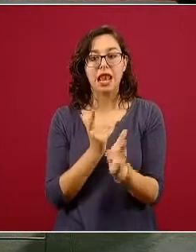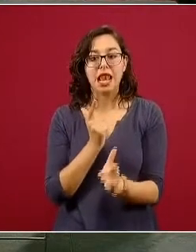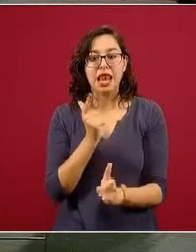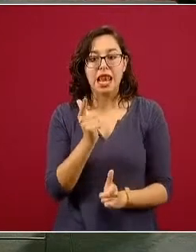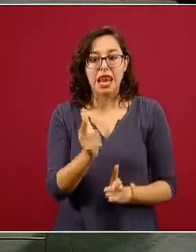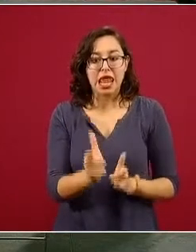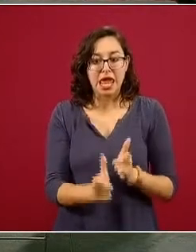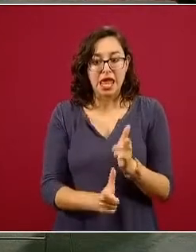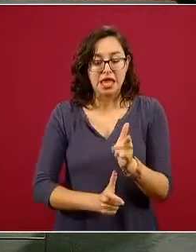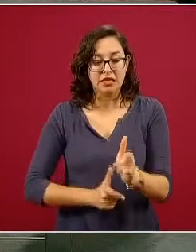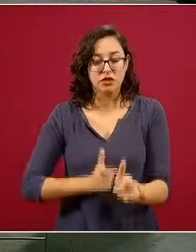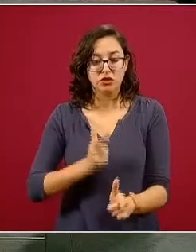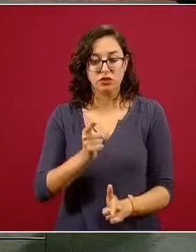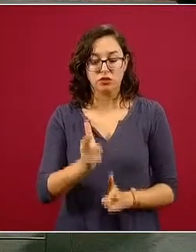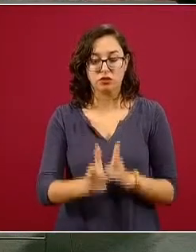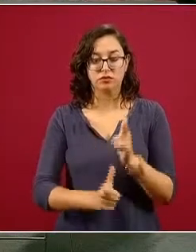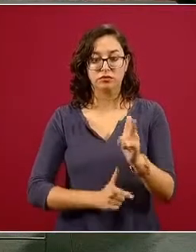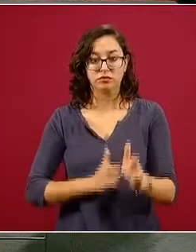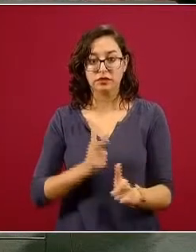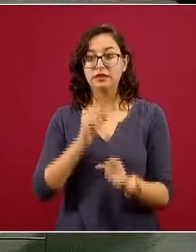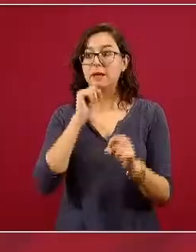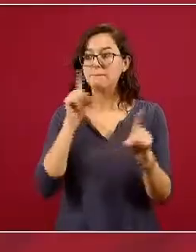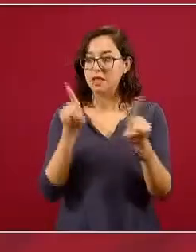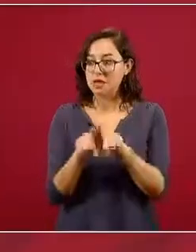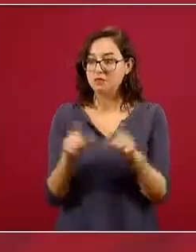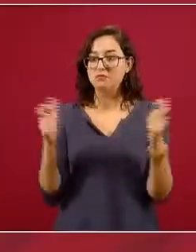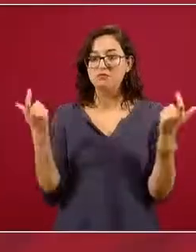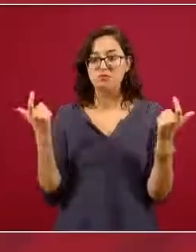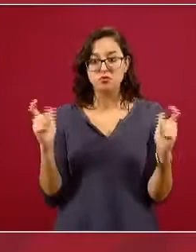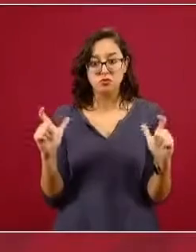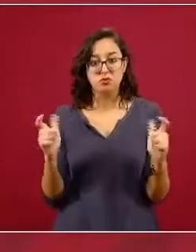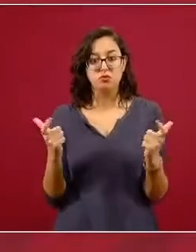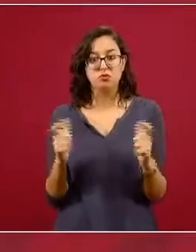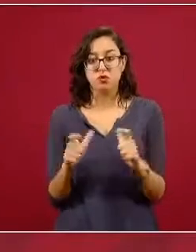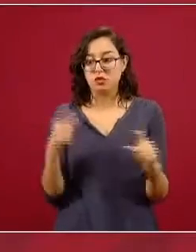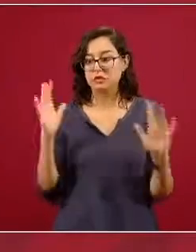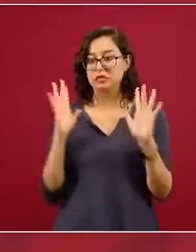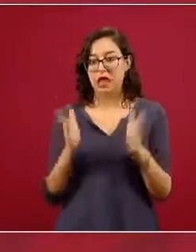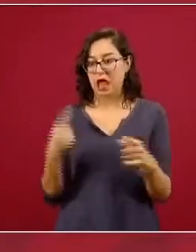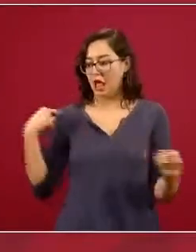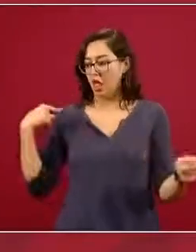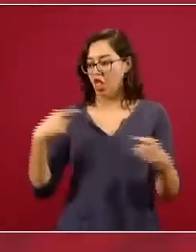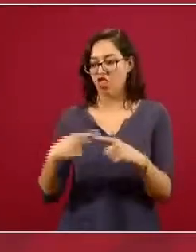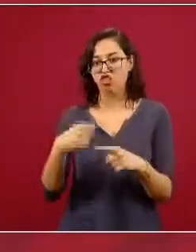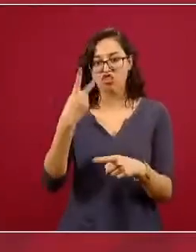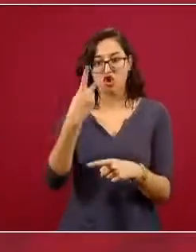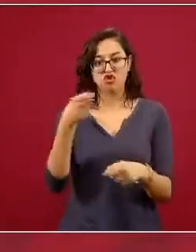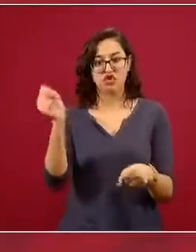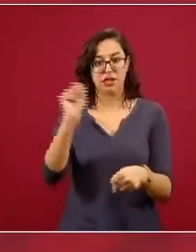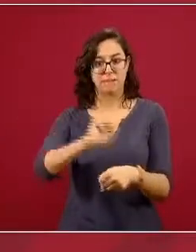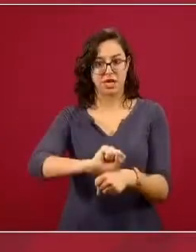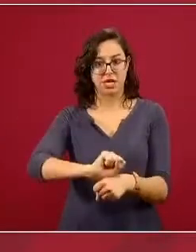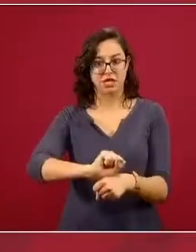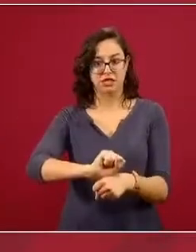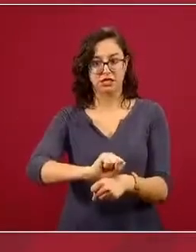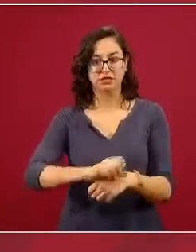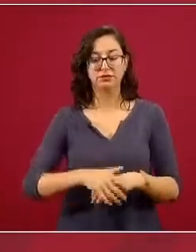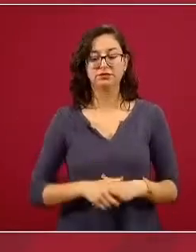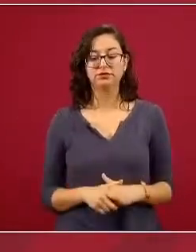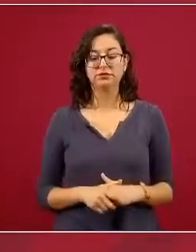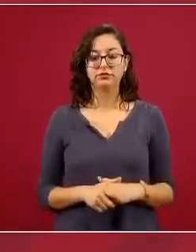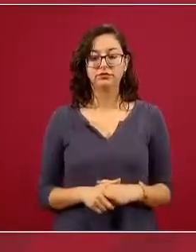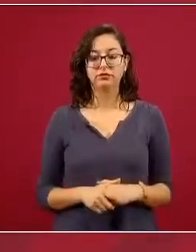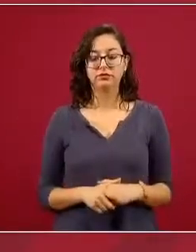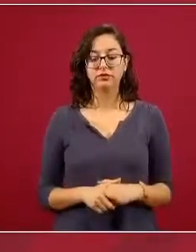menor velocidad de incremento de casos, sino con reducción. Y esta